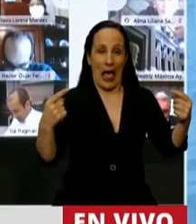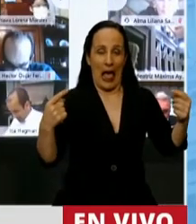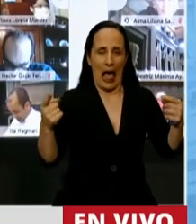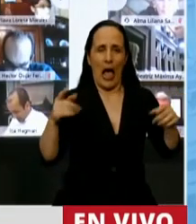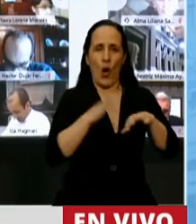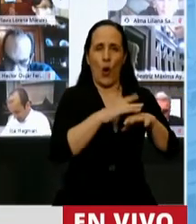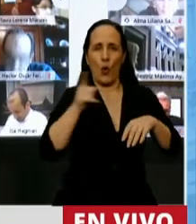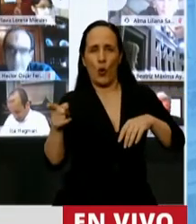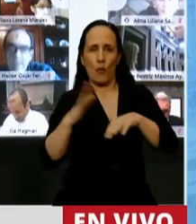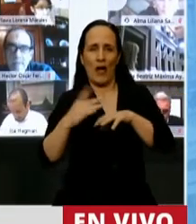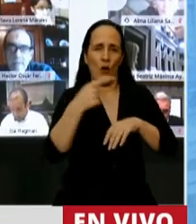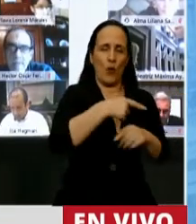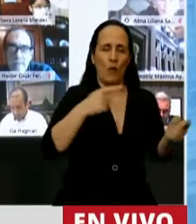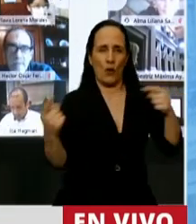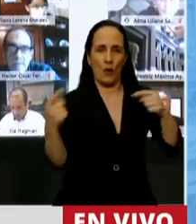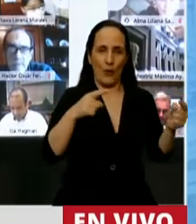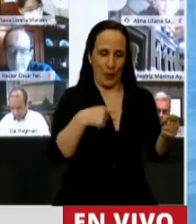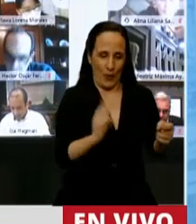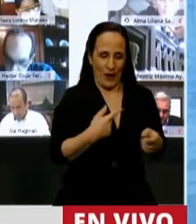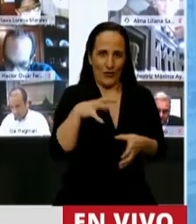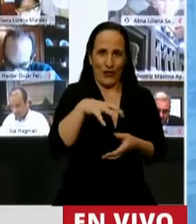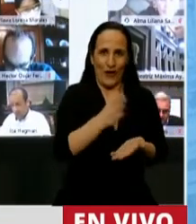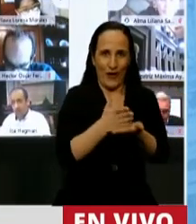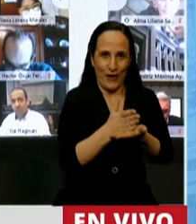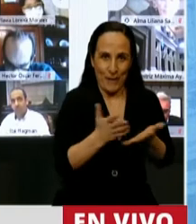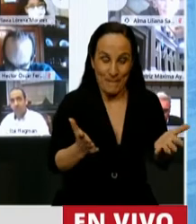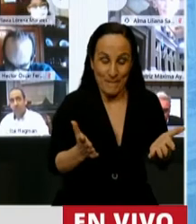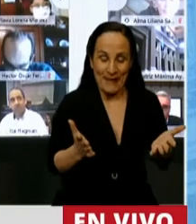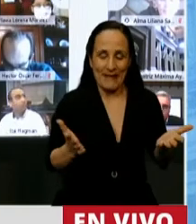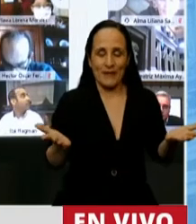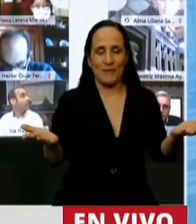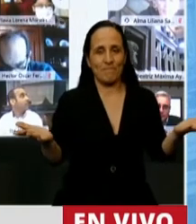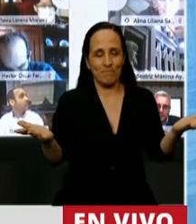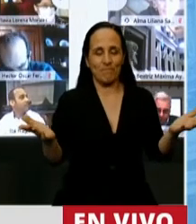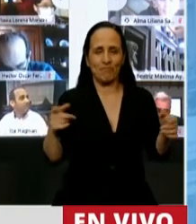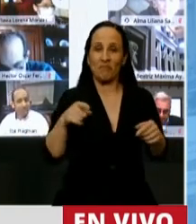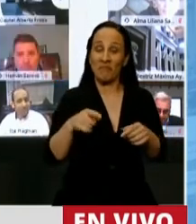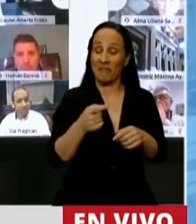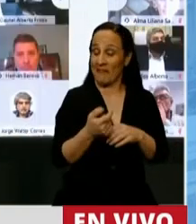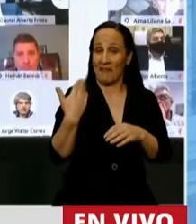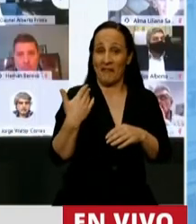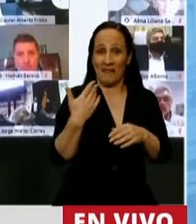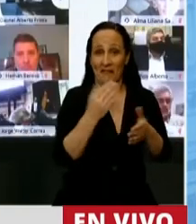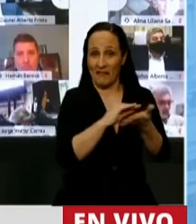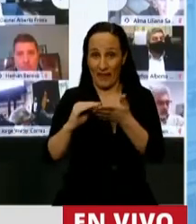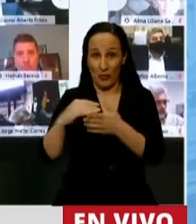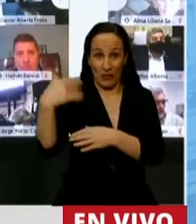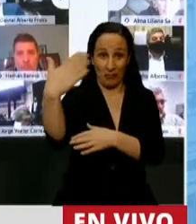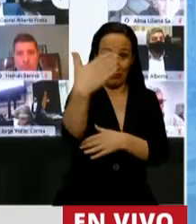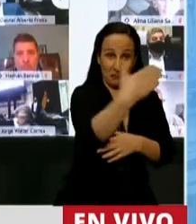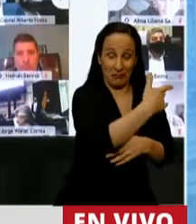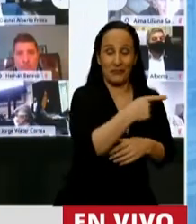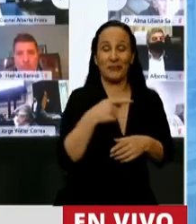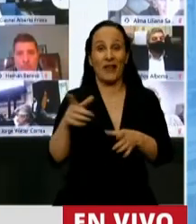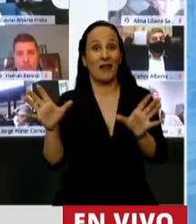repartiéndose las culpas de la situación en la que estamos. Y escuchando las opiniones preopinantes de los colegas del